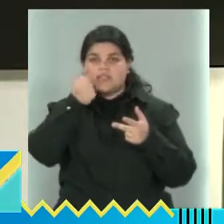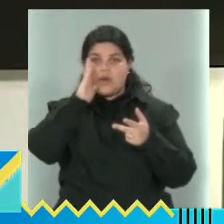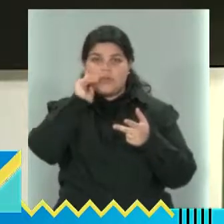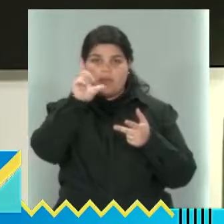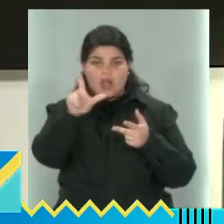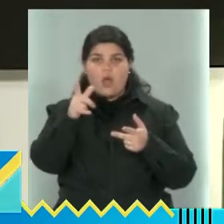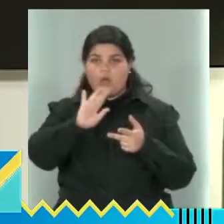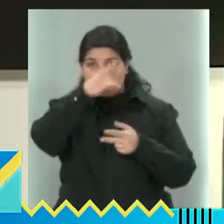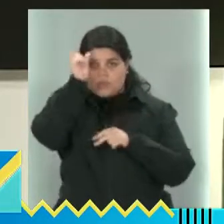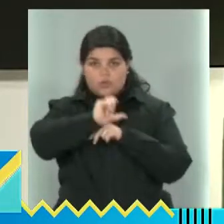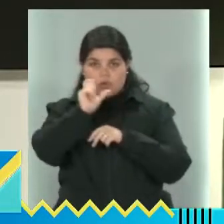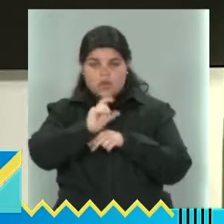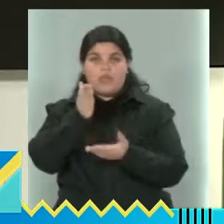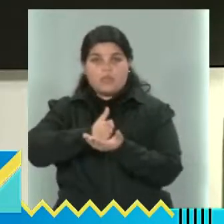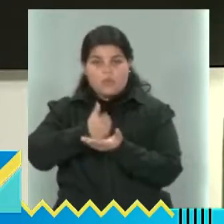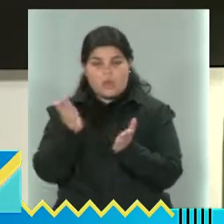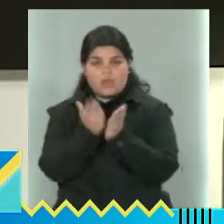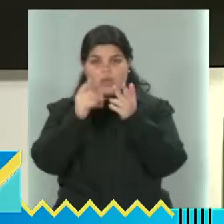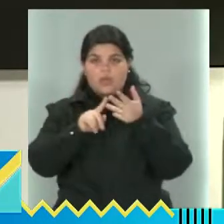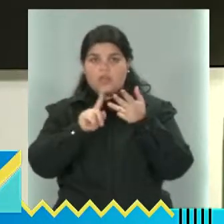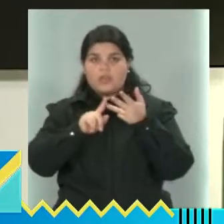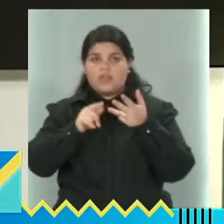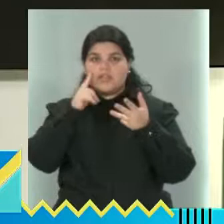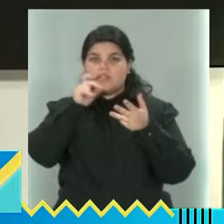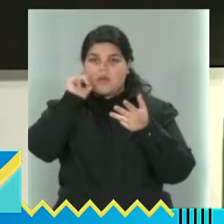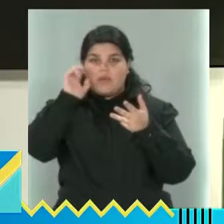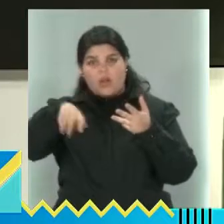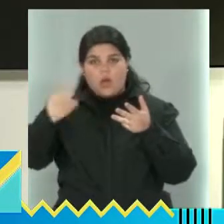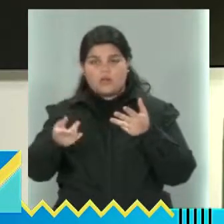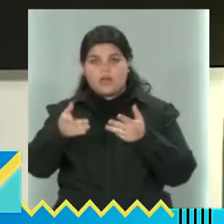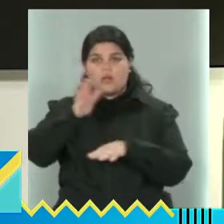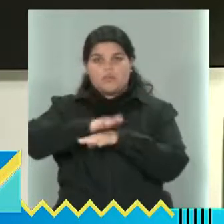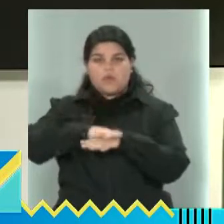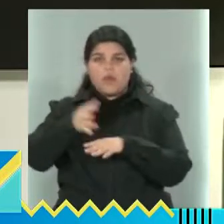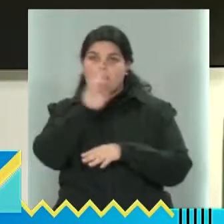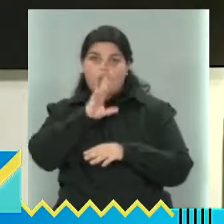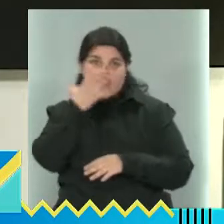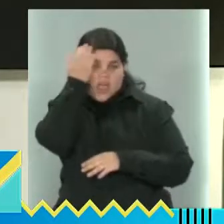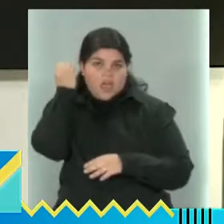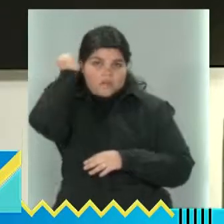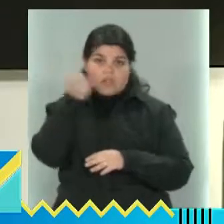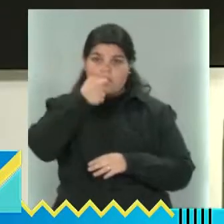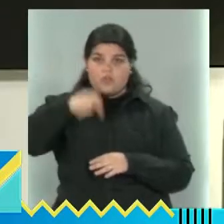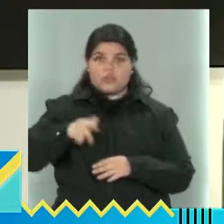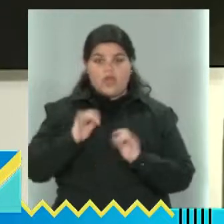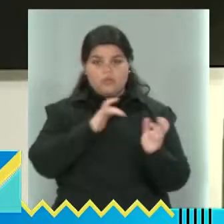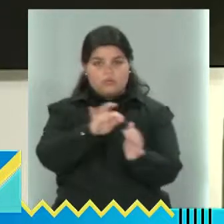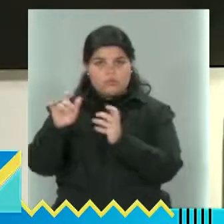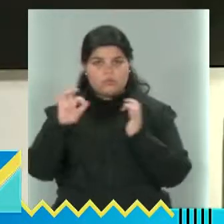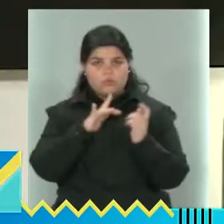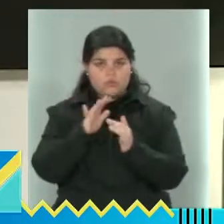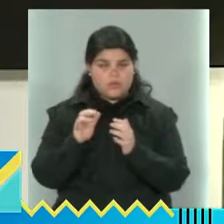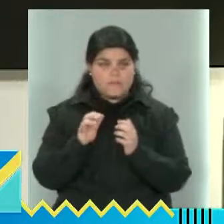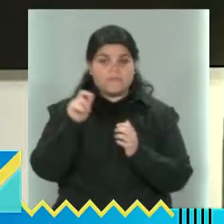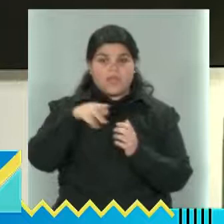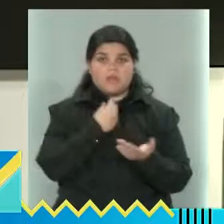Universidad Nacional de Cuyo, y Florencia Marsala, responsable de Mujeres Evita aquí en Mendoza. Bueno, mientras se daba el debate, allí como lo decíamos con